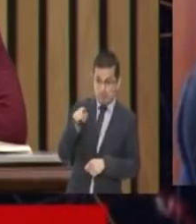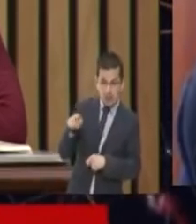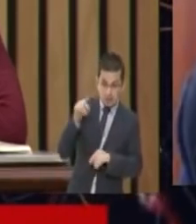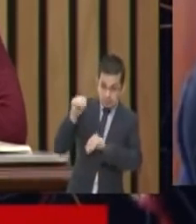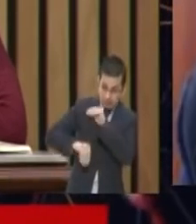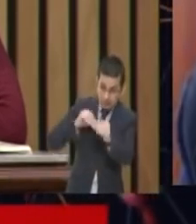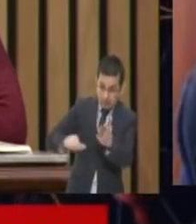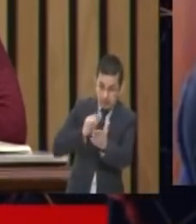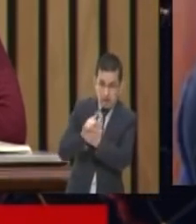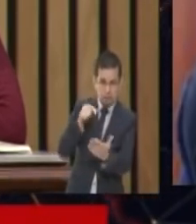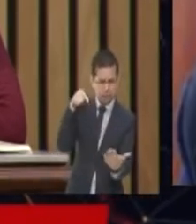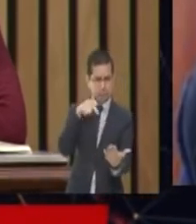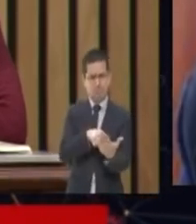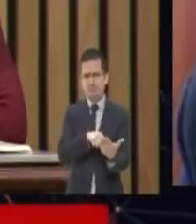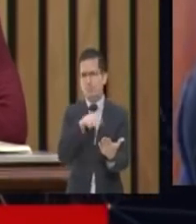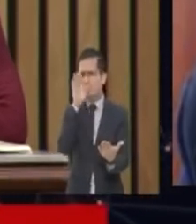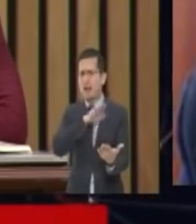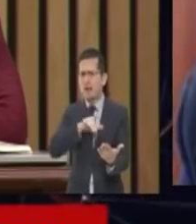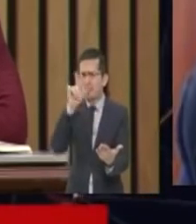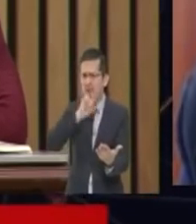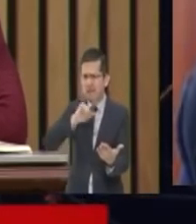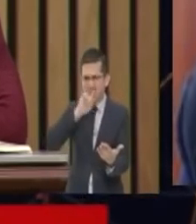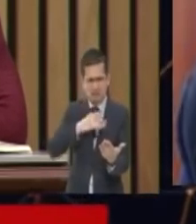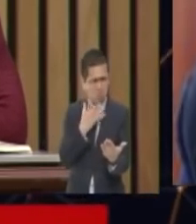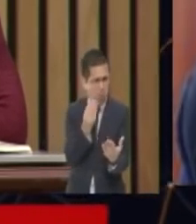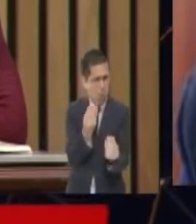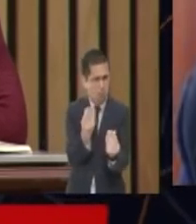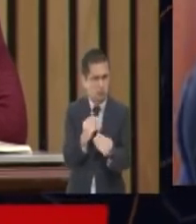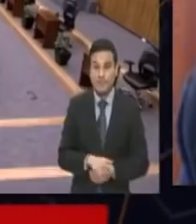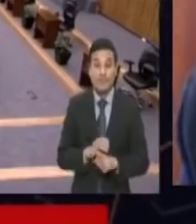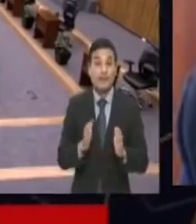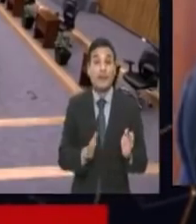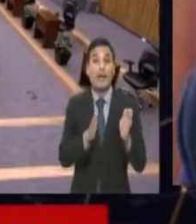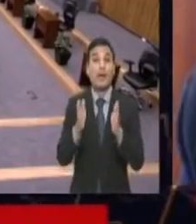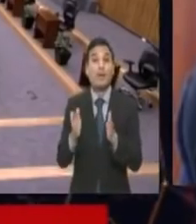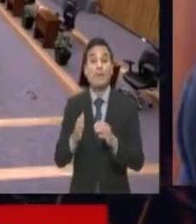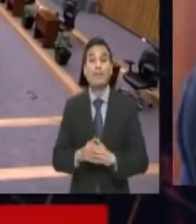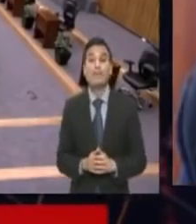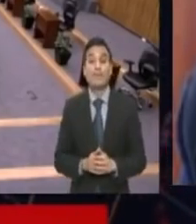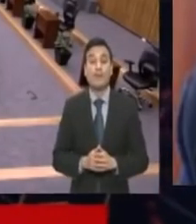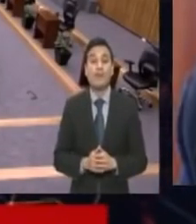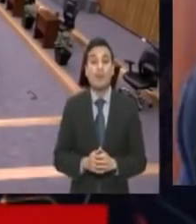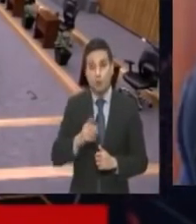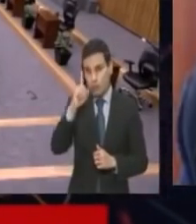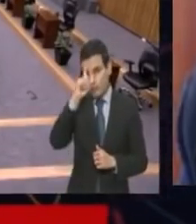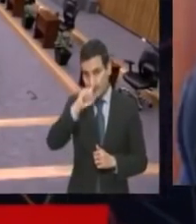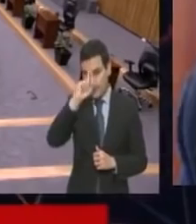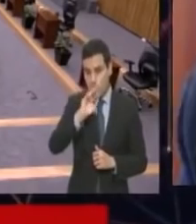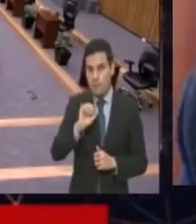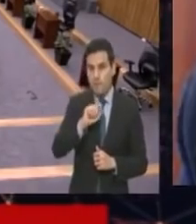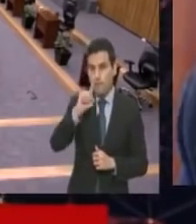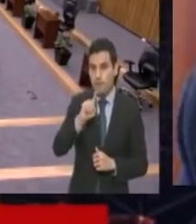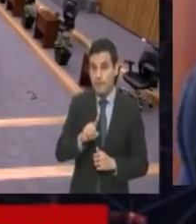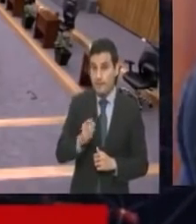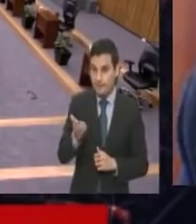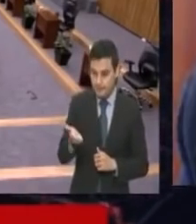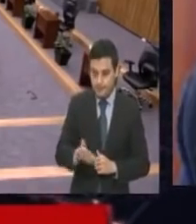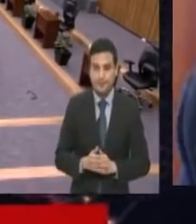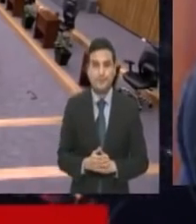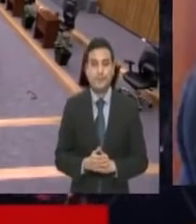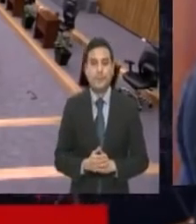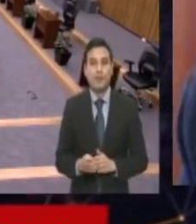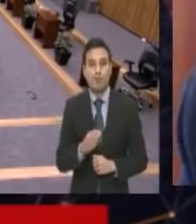que debemos hacer ya ahora, Pepe, es buscar soluciones. Yo sí creo que el